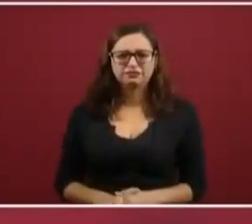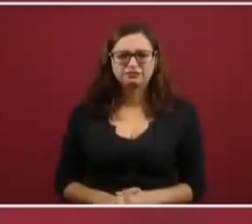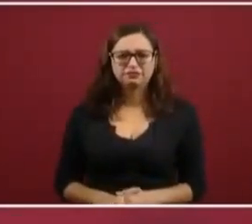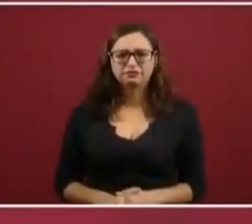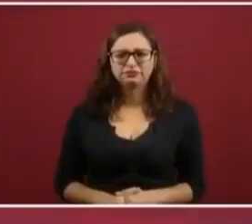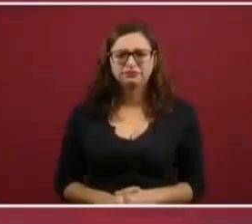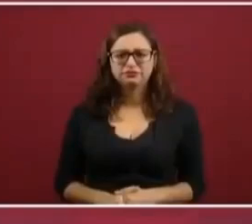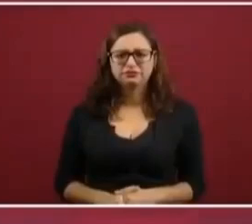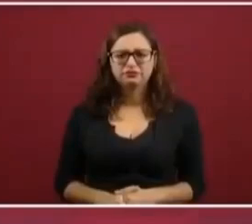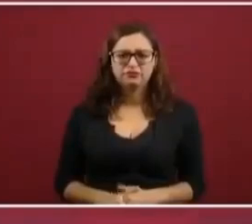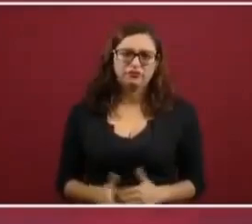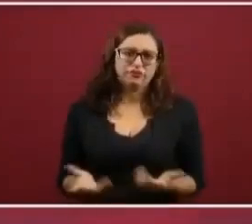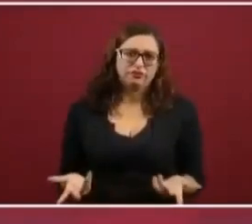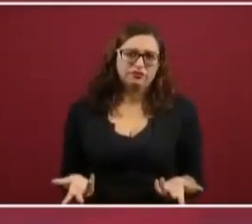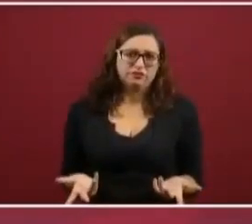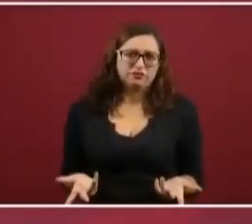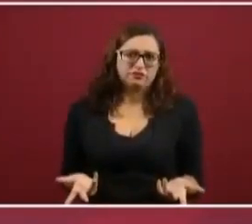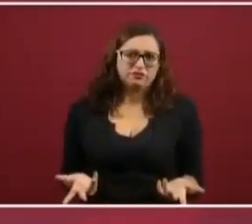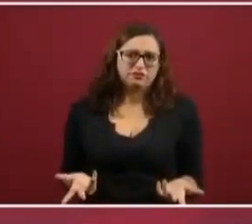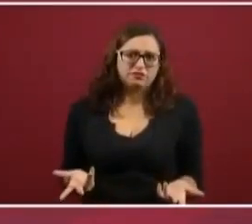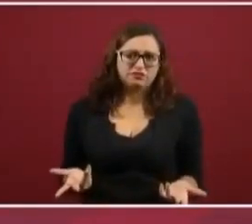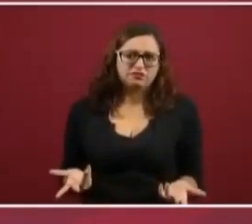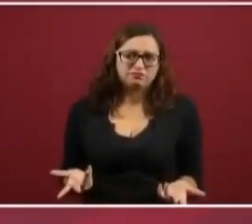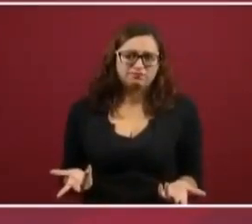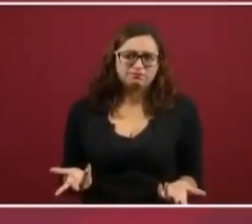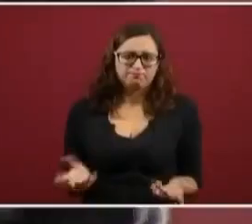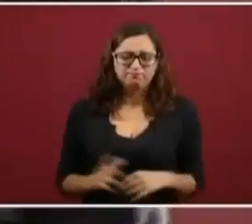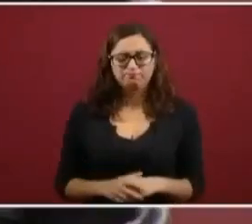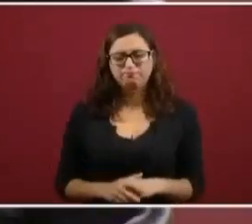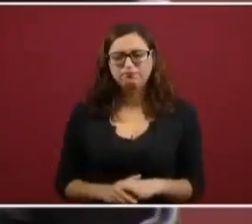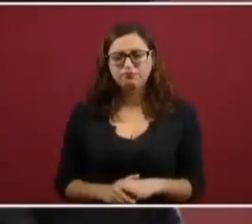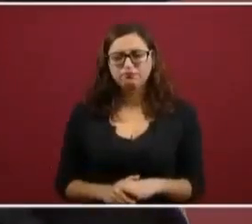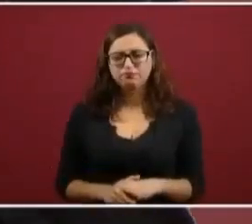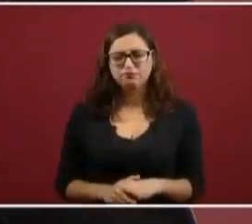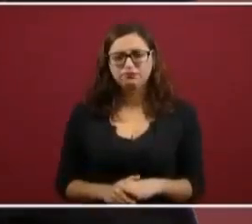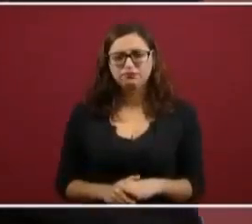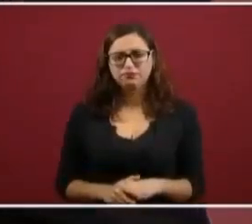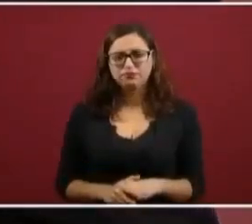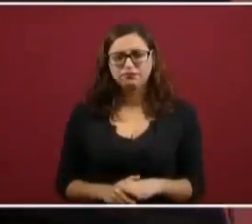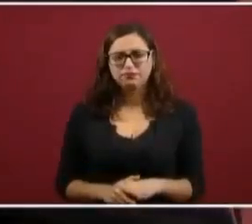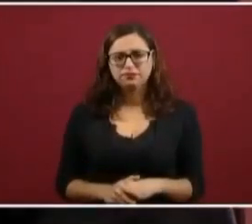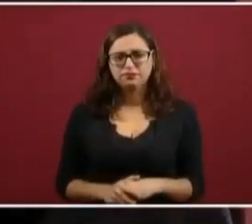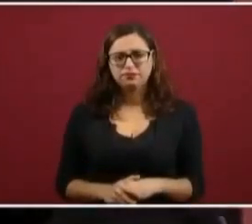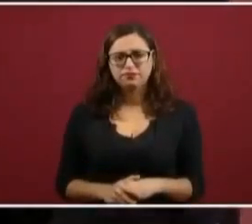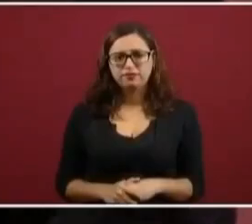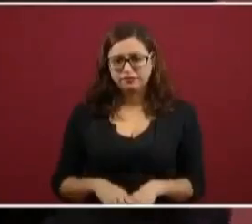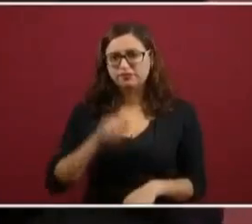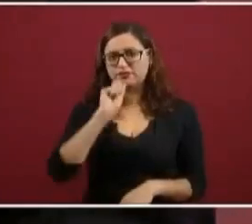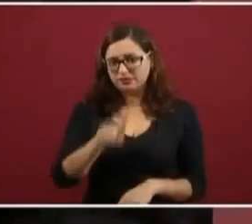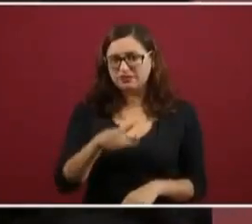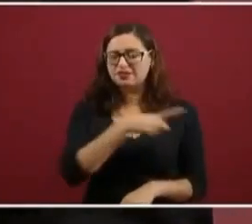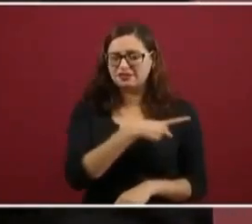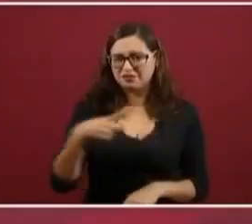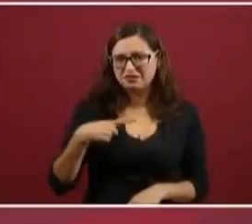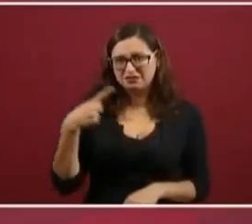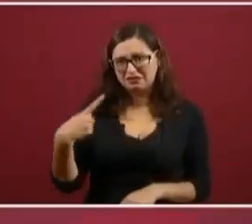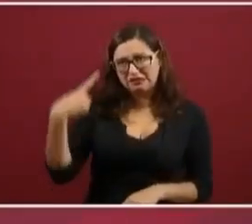prácticas entonces también que se tome